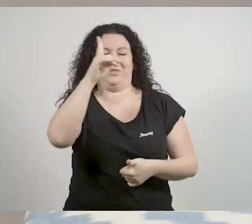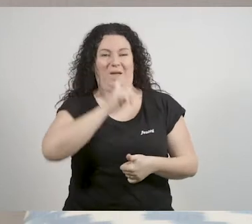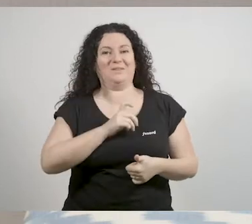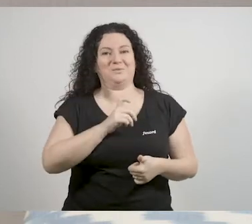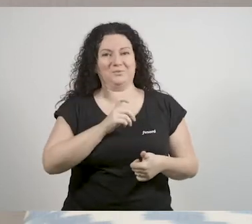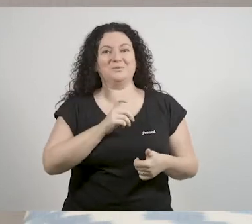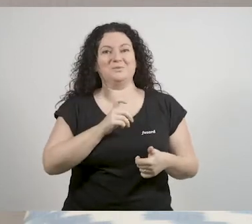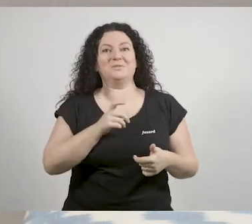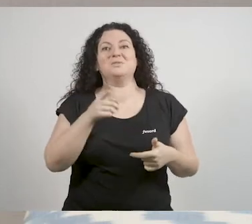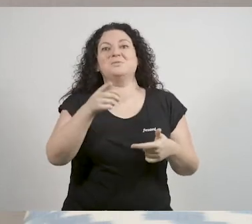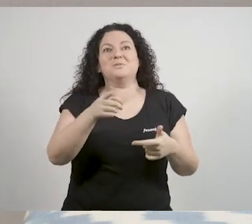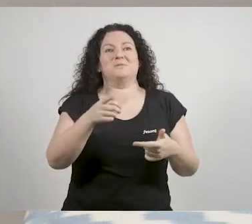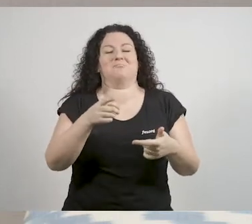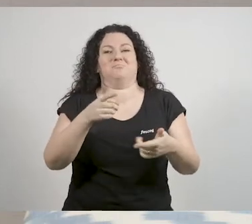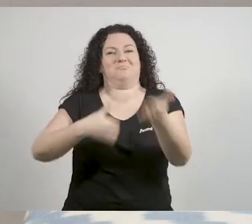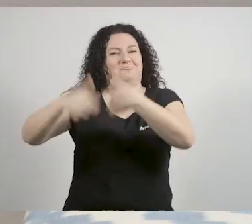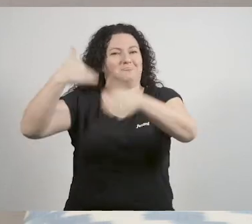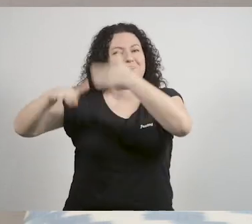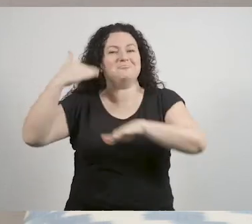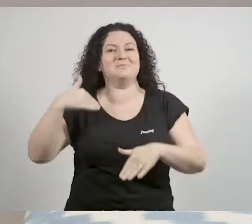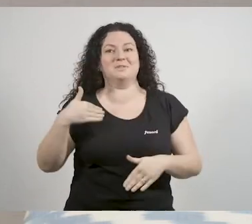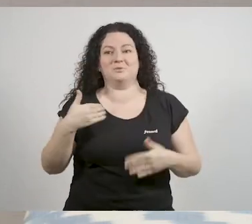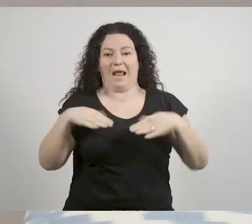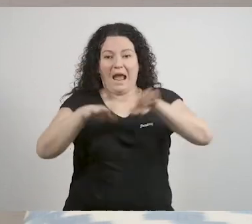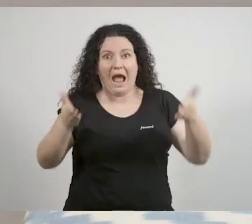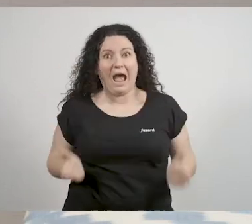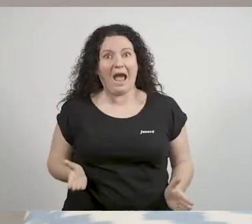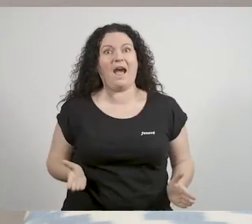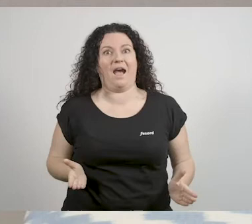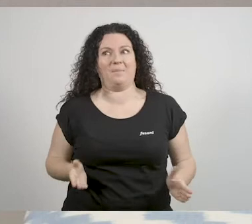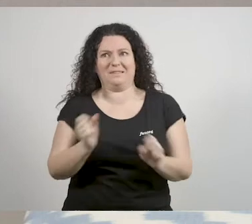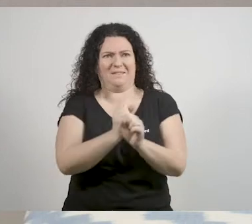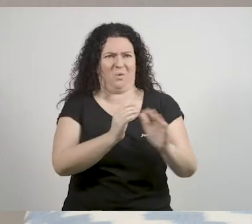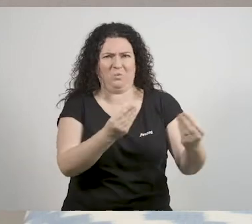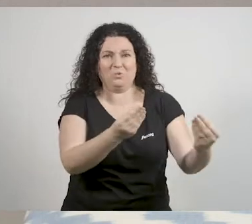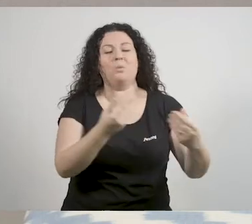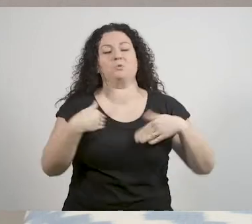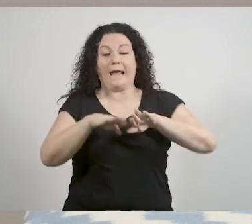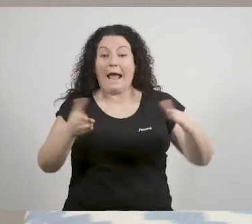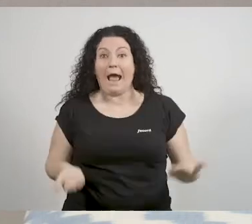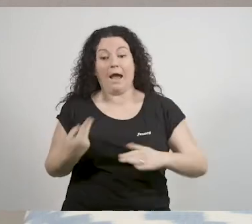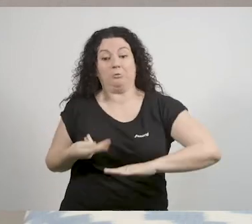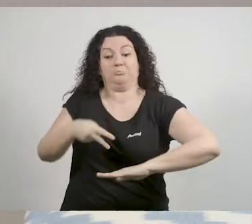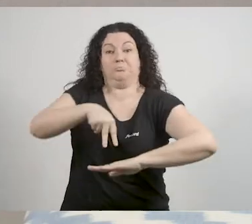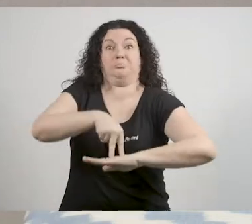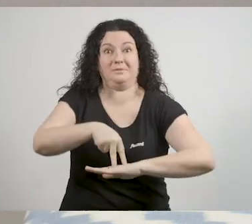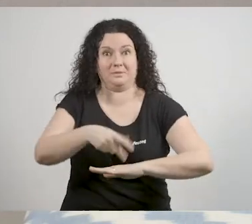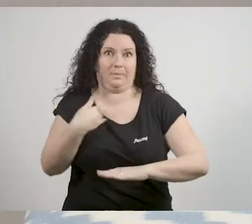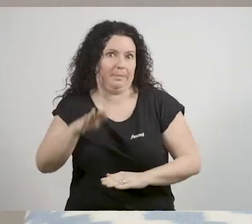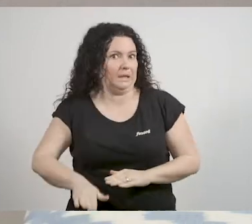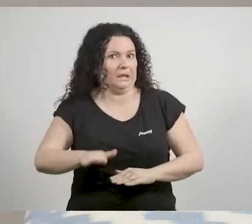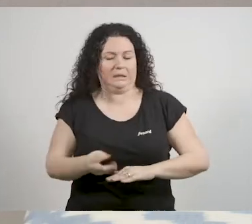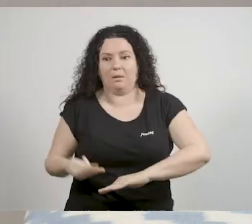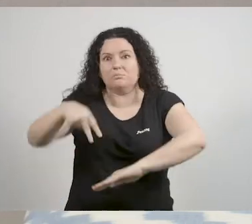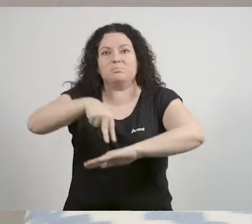había, pues me ponía una caja de refrescos en la pila, en el suelo, para que yo pudiera subirme y